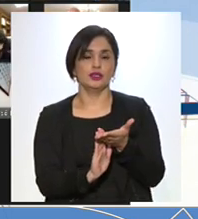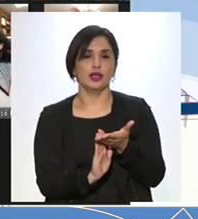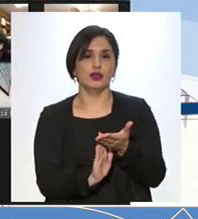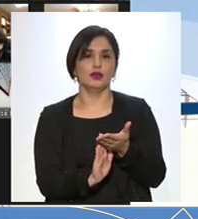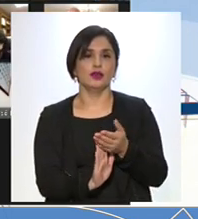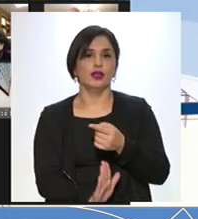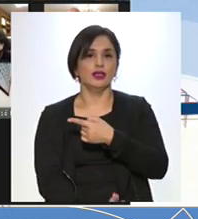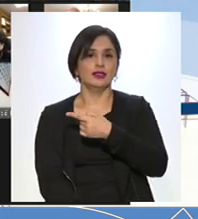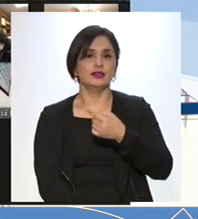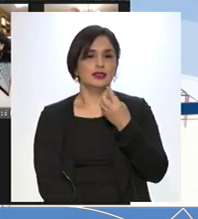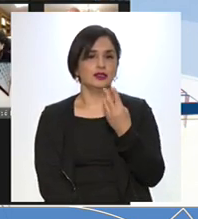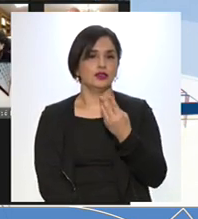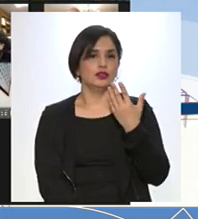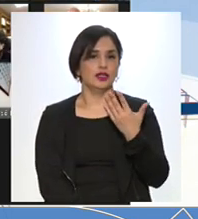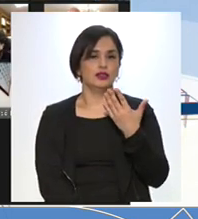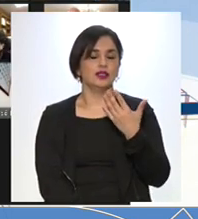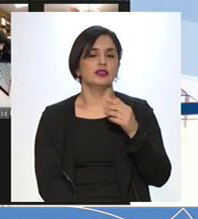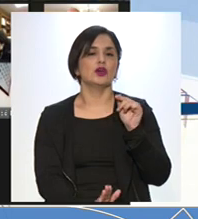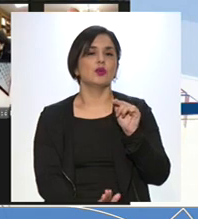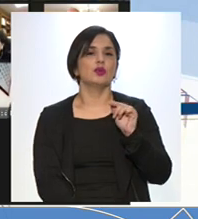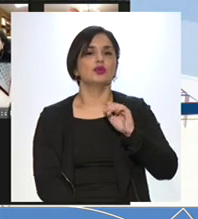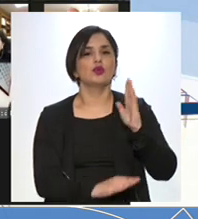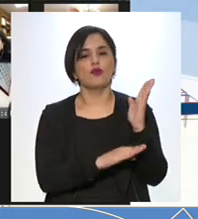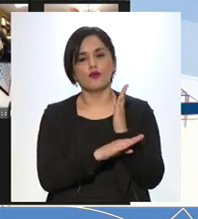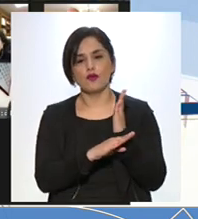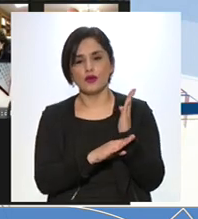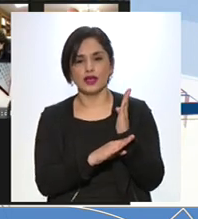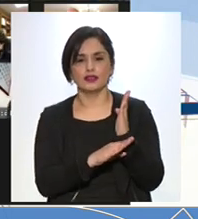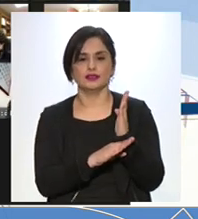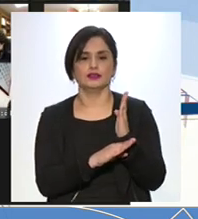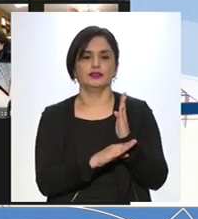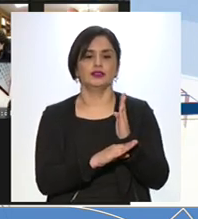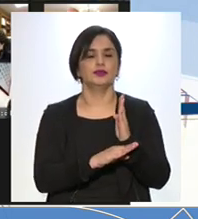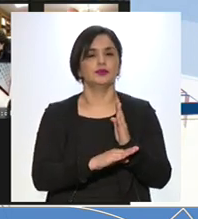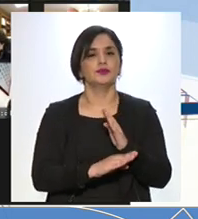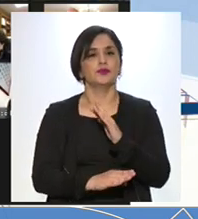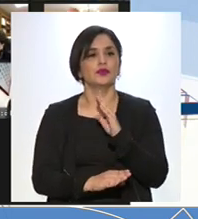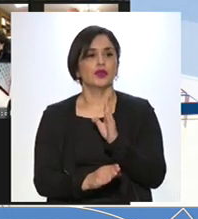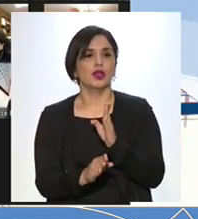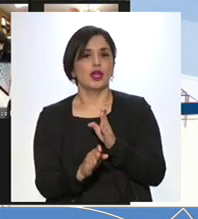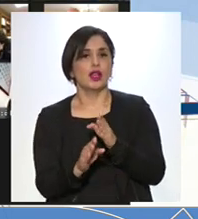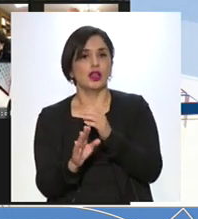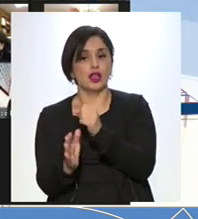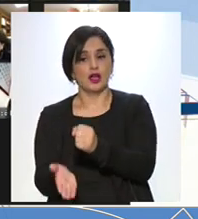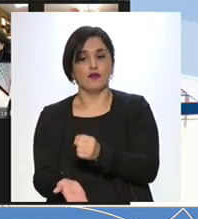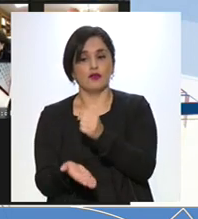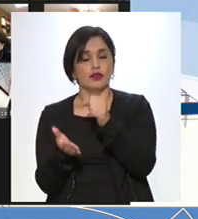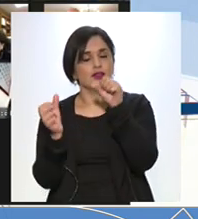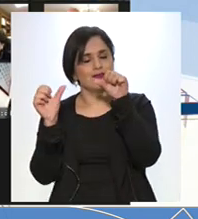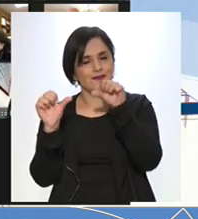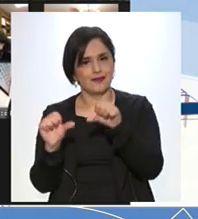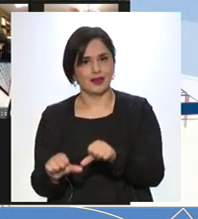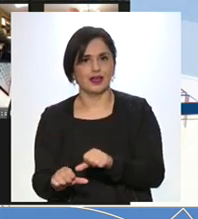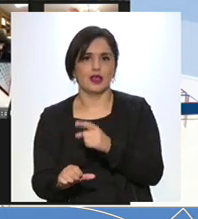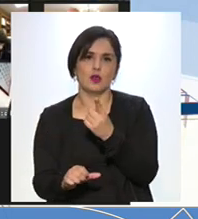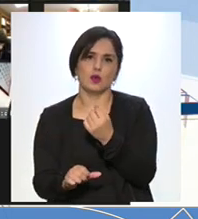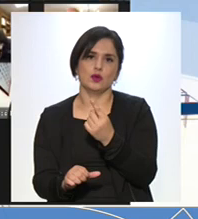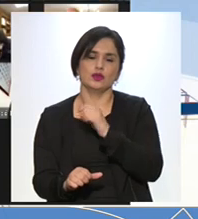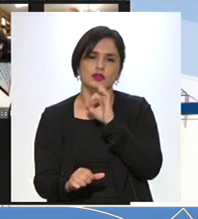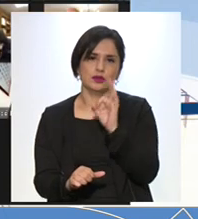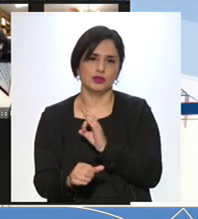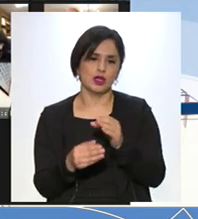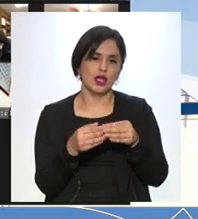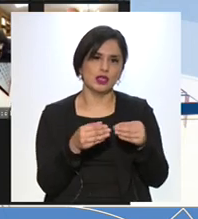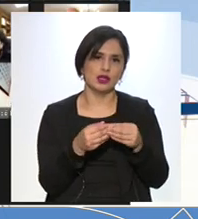puntos base, el riesgo soberano ha subido algo más de 10 puntos base, la bolsa ha caído cerca de 11% y el peso